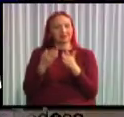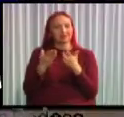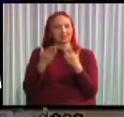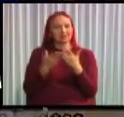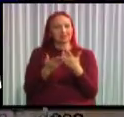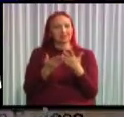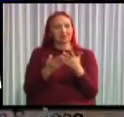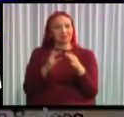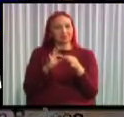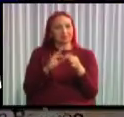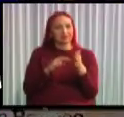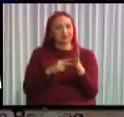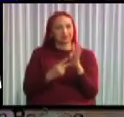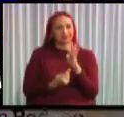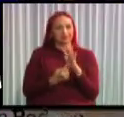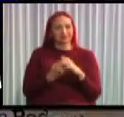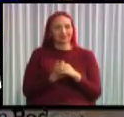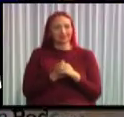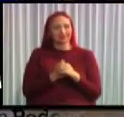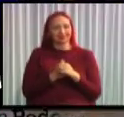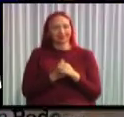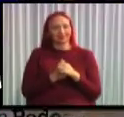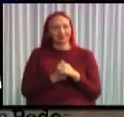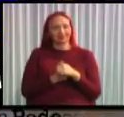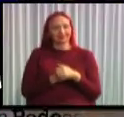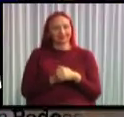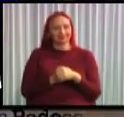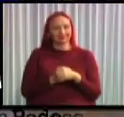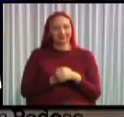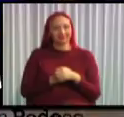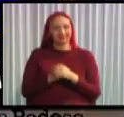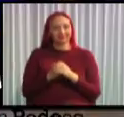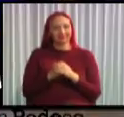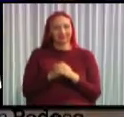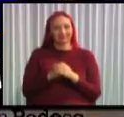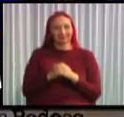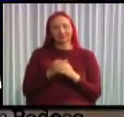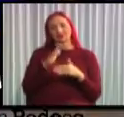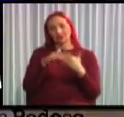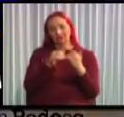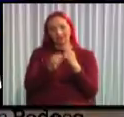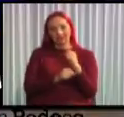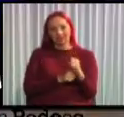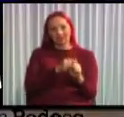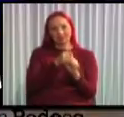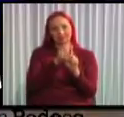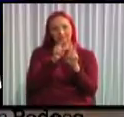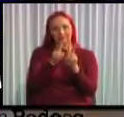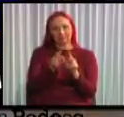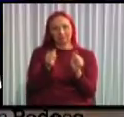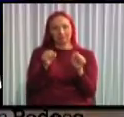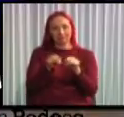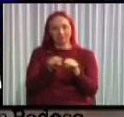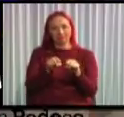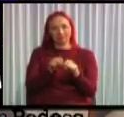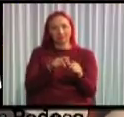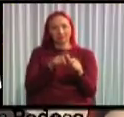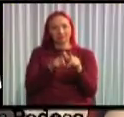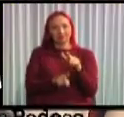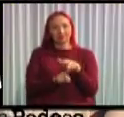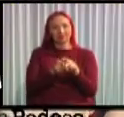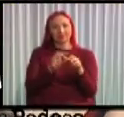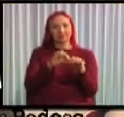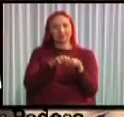un peñón y le quedaba el dedo gordo. El zapato morado, tenía que durar todo el año, ¿verdad? Todo el año. Entonces le pegaba un peñón a